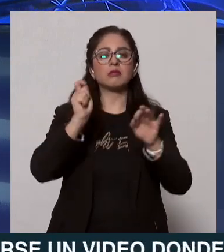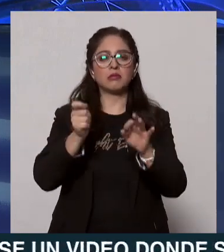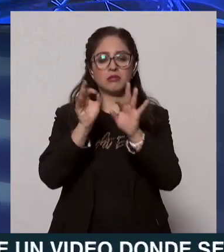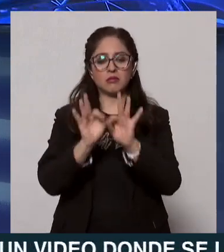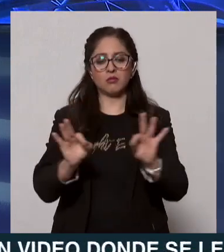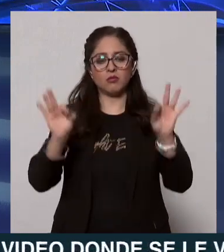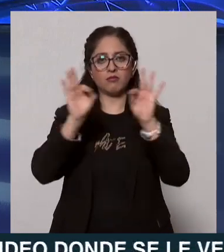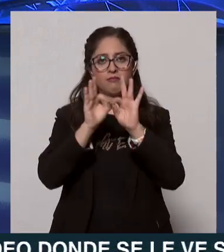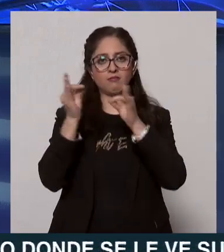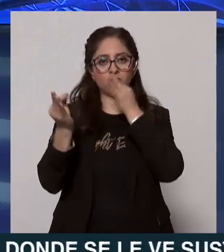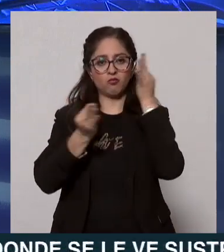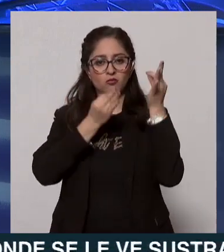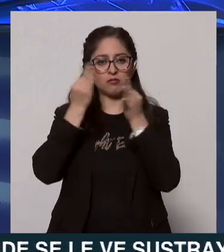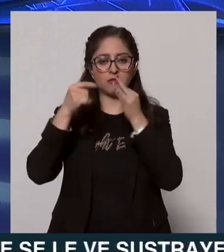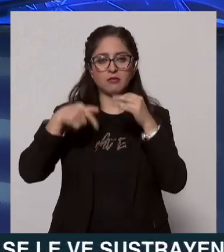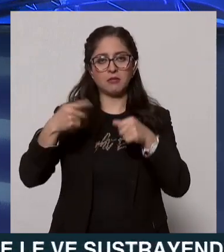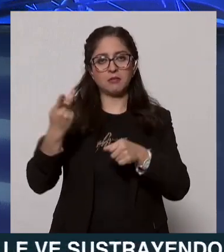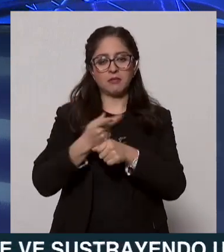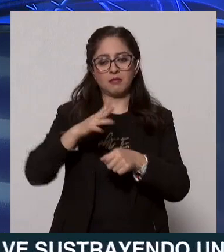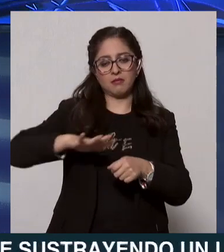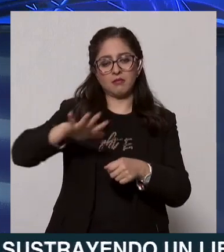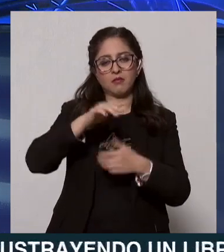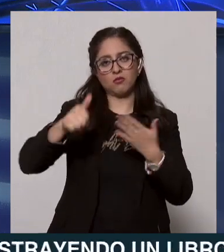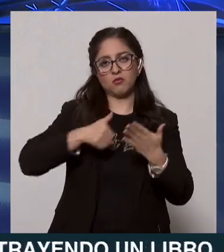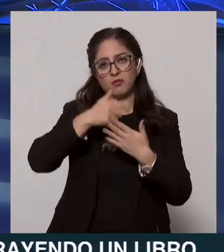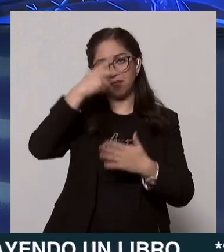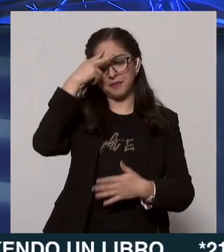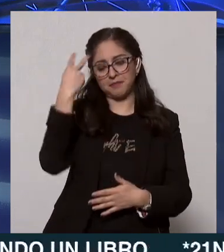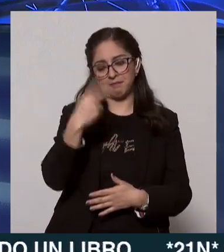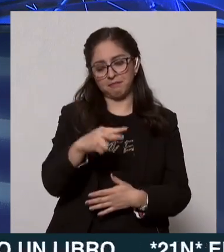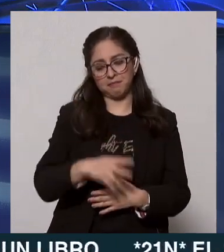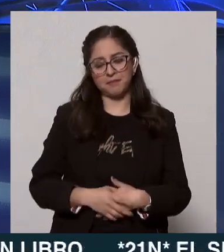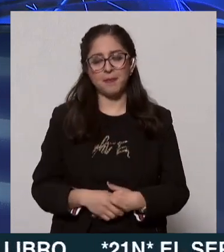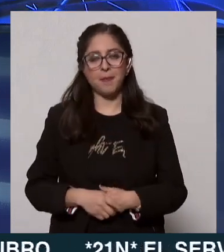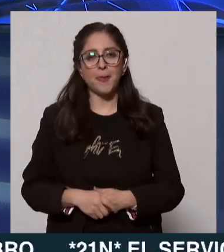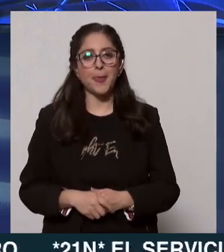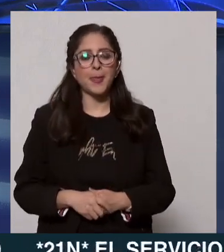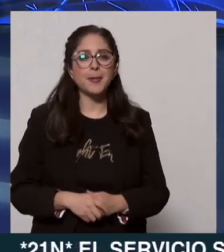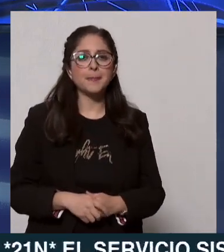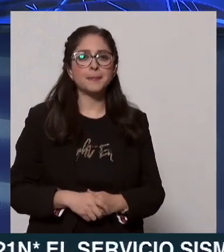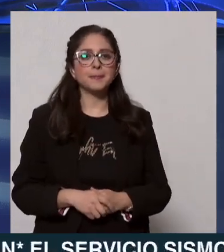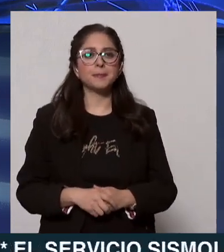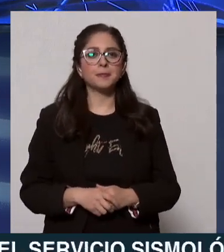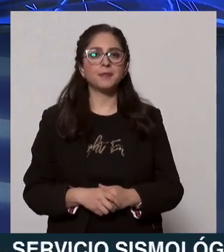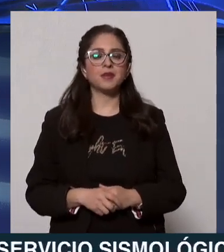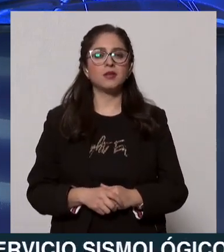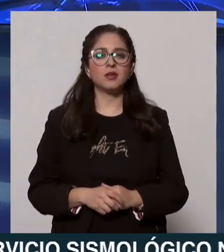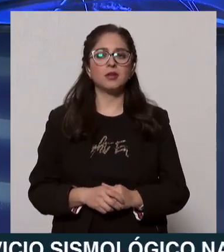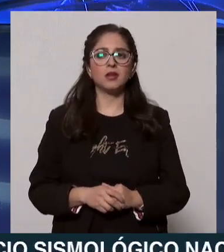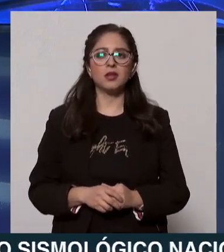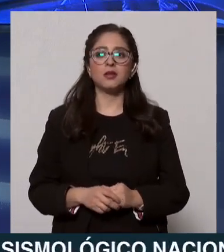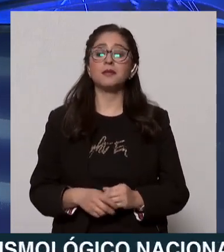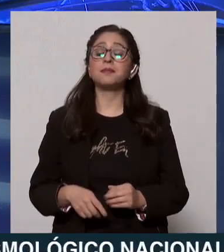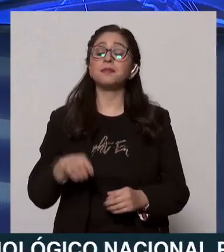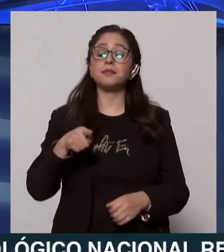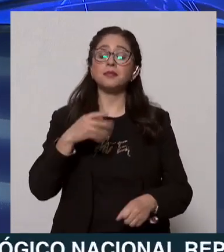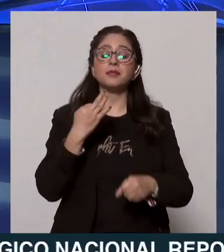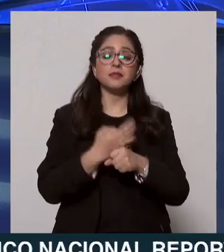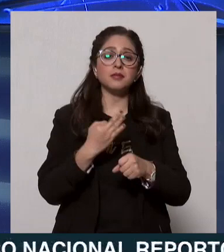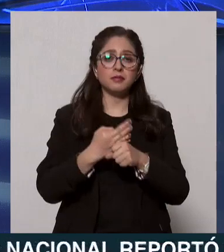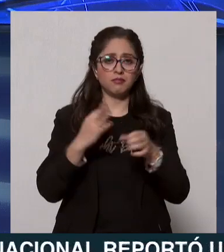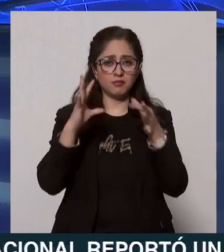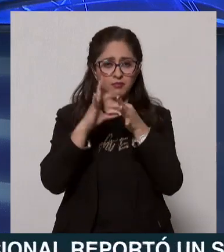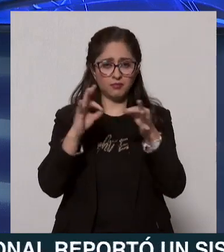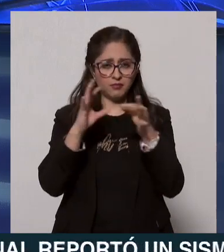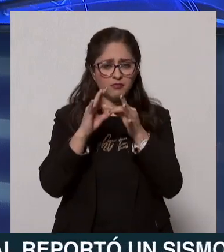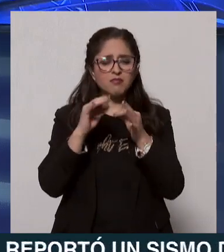que pasa en esta ciudad también. Qué amable, doctora, muchas gracias. Doctora, ¿qué le parece si iniciamos esta charla pues solicitándole que nos